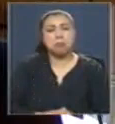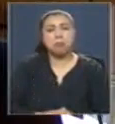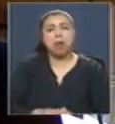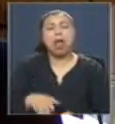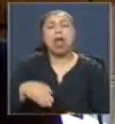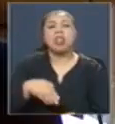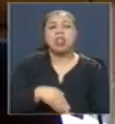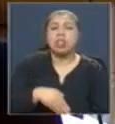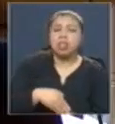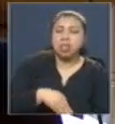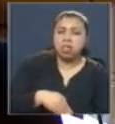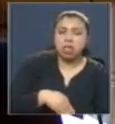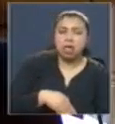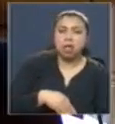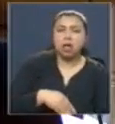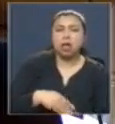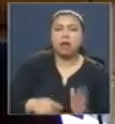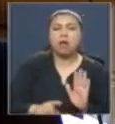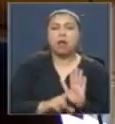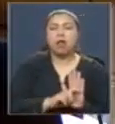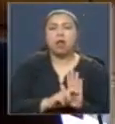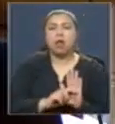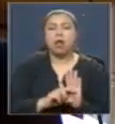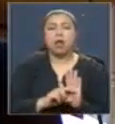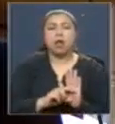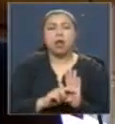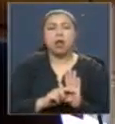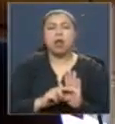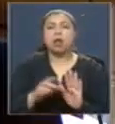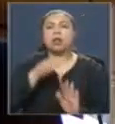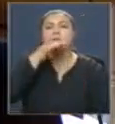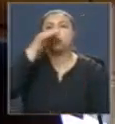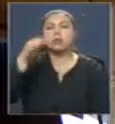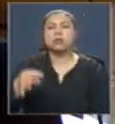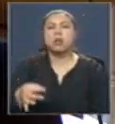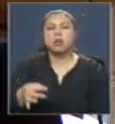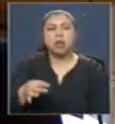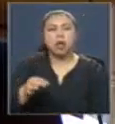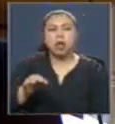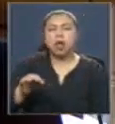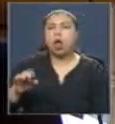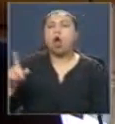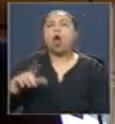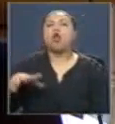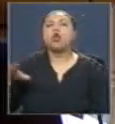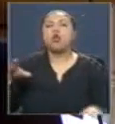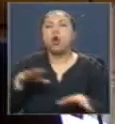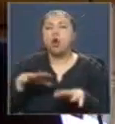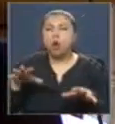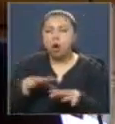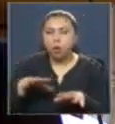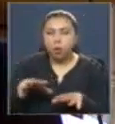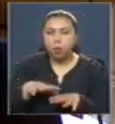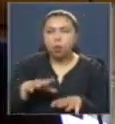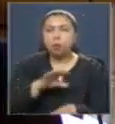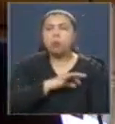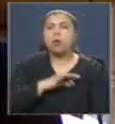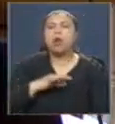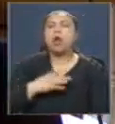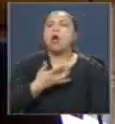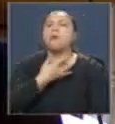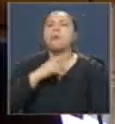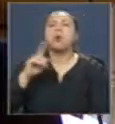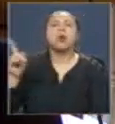Debilita la cláusula antielusión con el argumento de que no se la usa. No la usan, ministro, porque no se